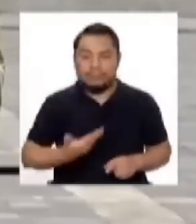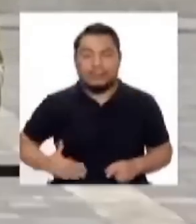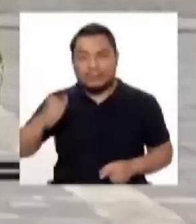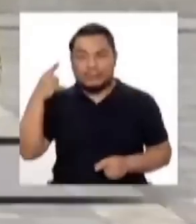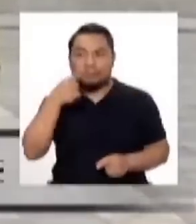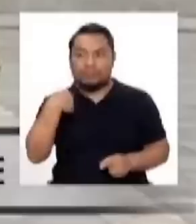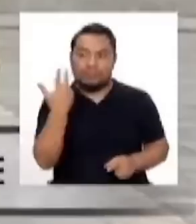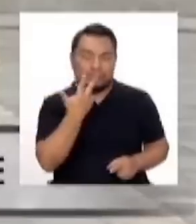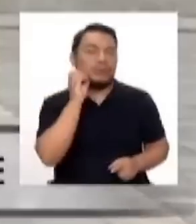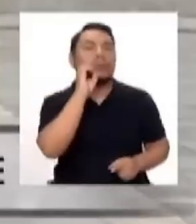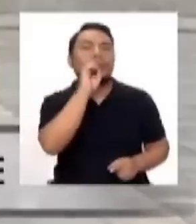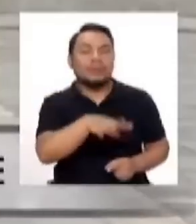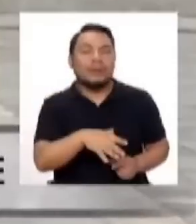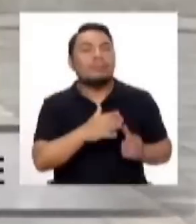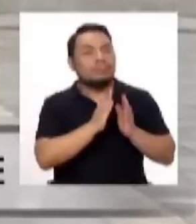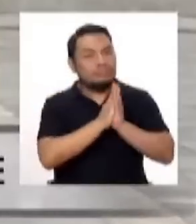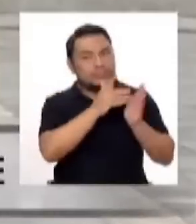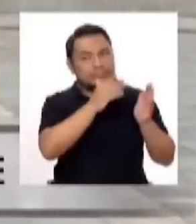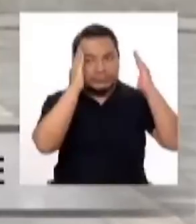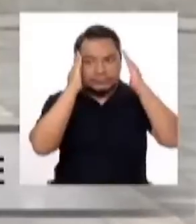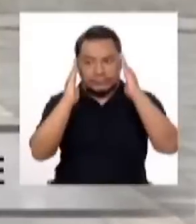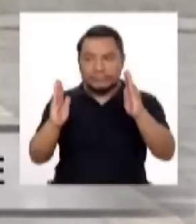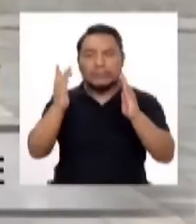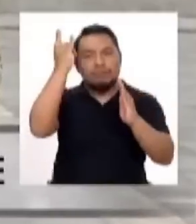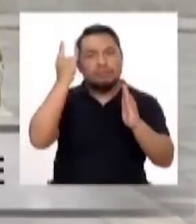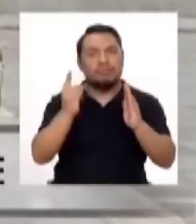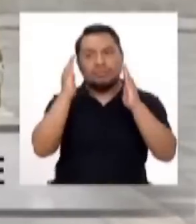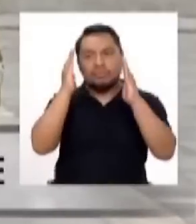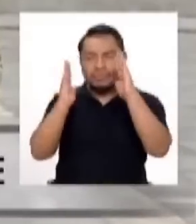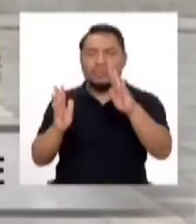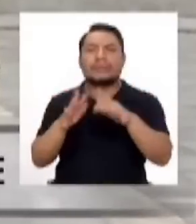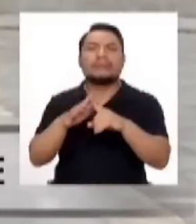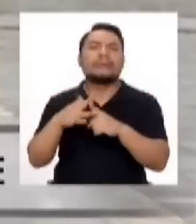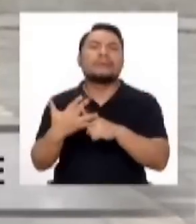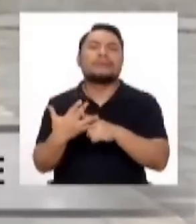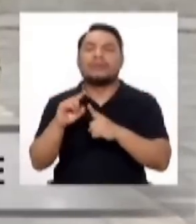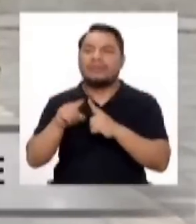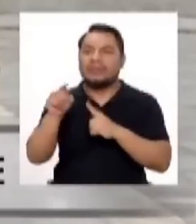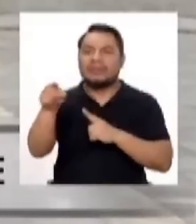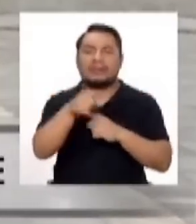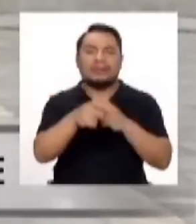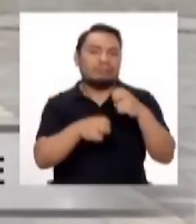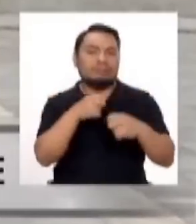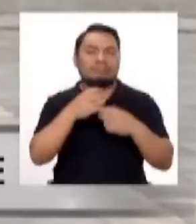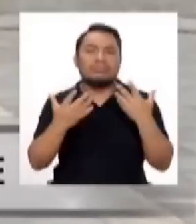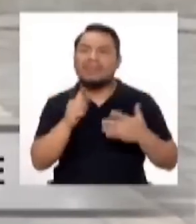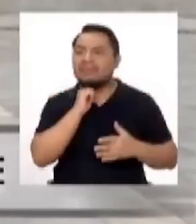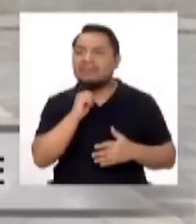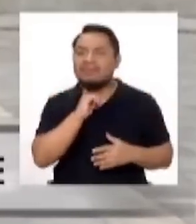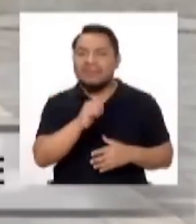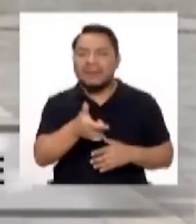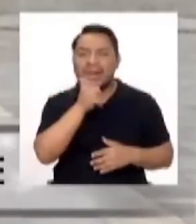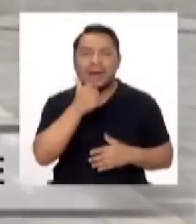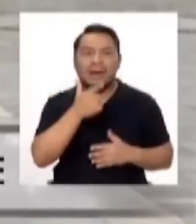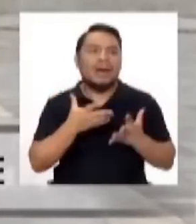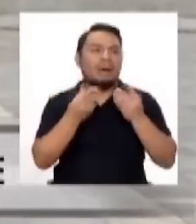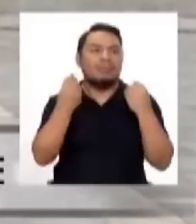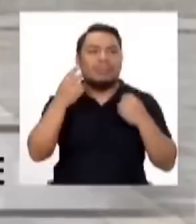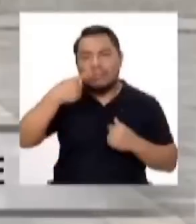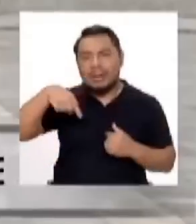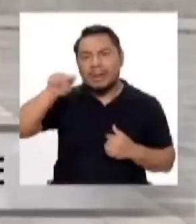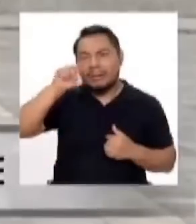atender las situaciones inmediatas que tiene el país. La gran crisis por falta de agua. Millones de peruanos